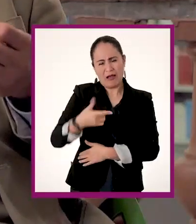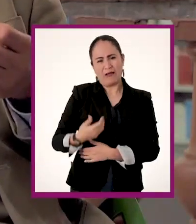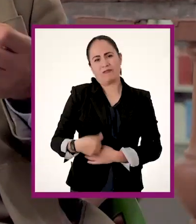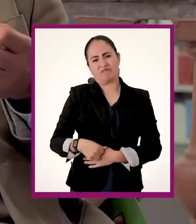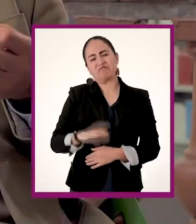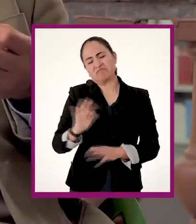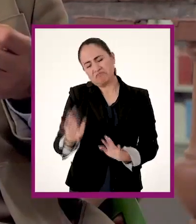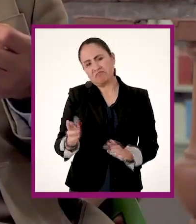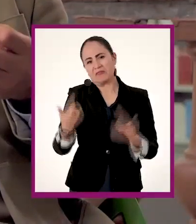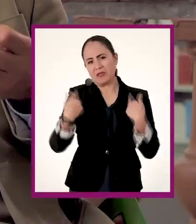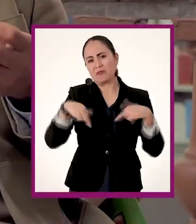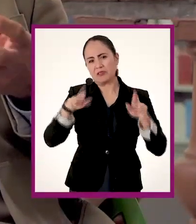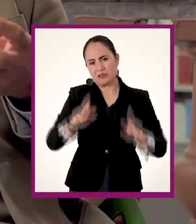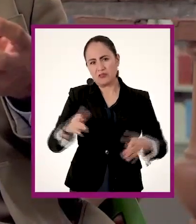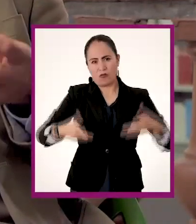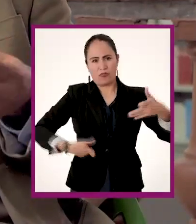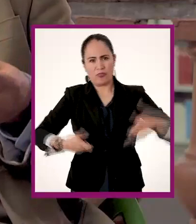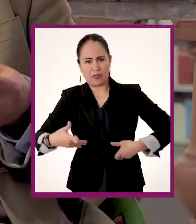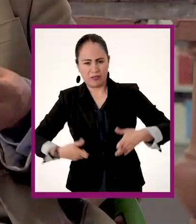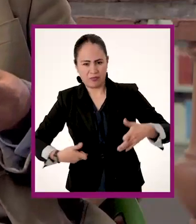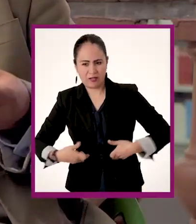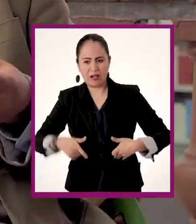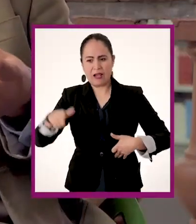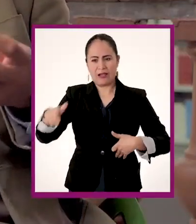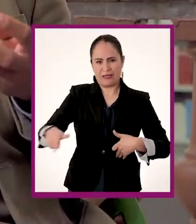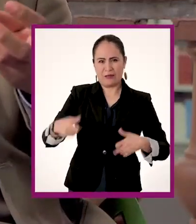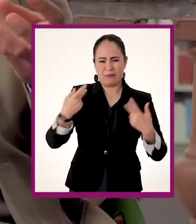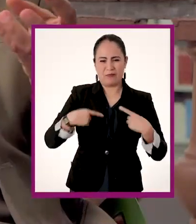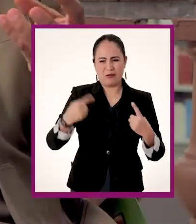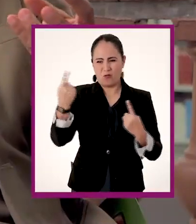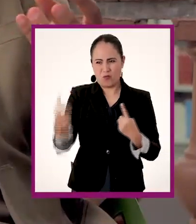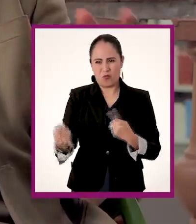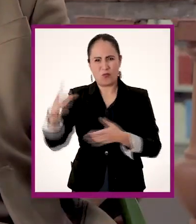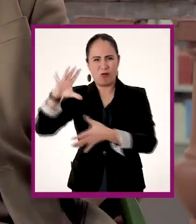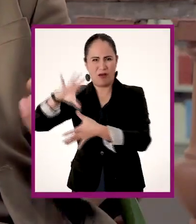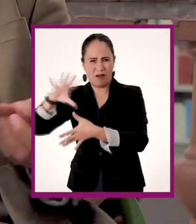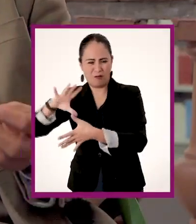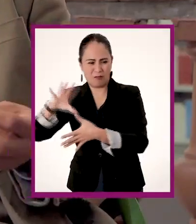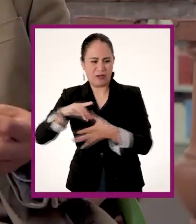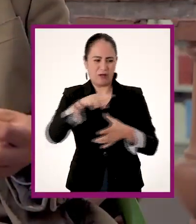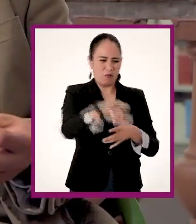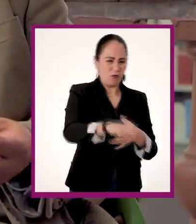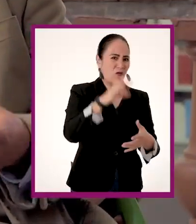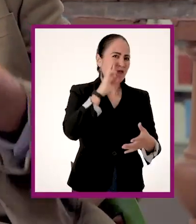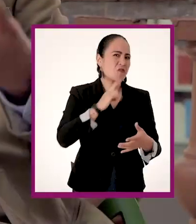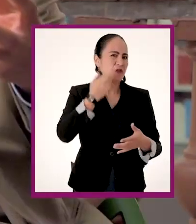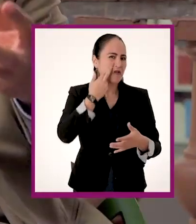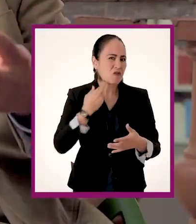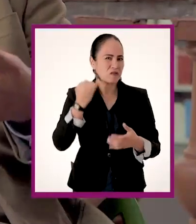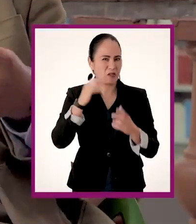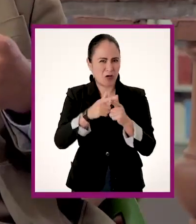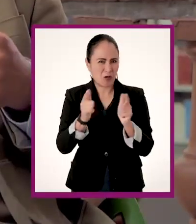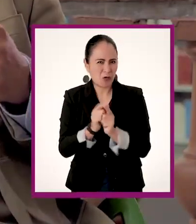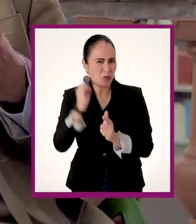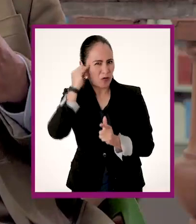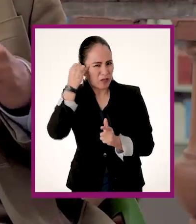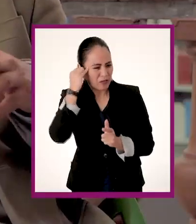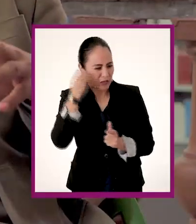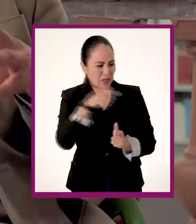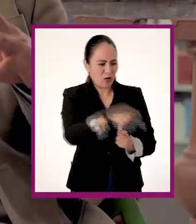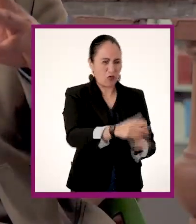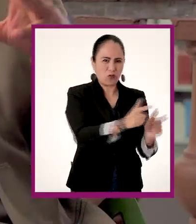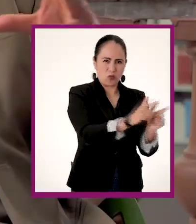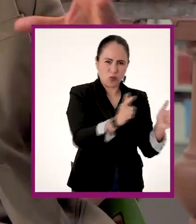representación teatral. Claro. Los personajes, uno es América, otro es la raza indígena, otro es la religión, otro es los